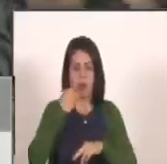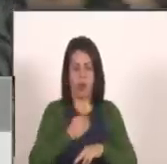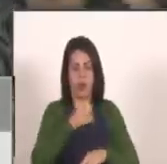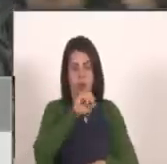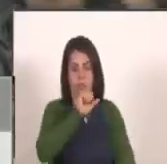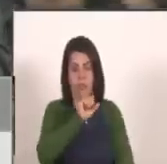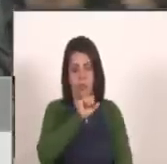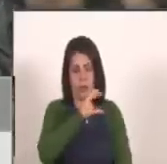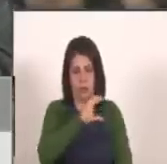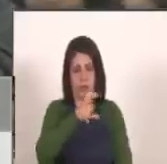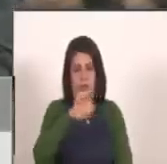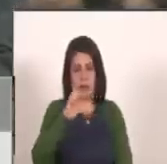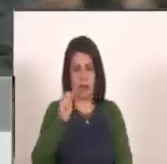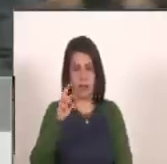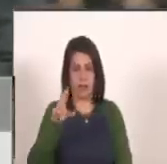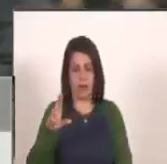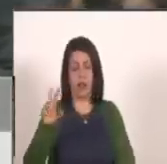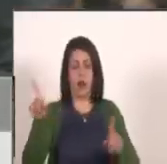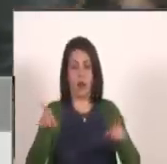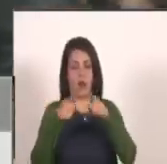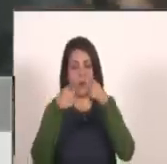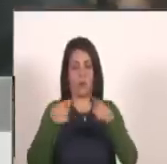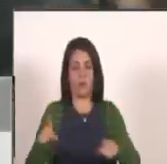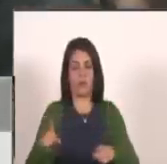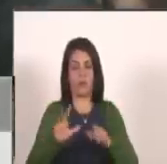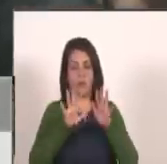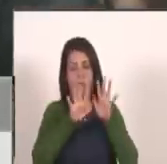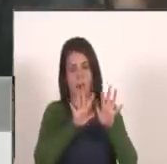César Rengifo cumplió su